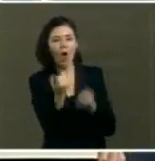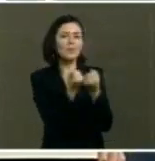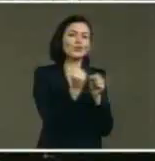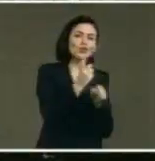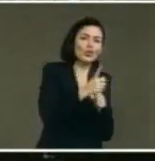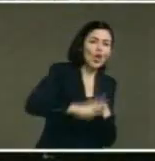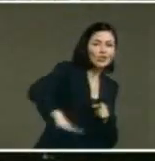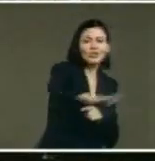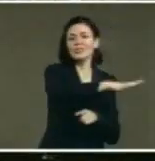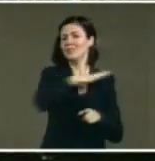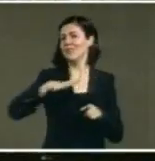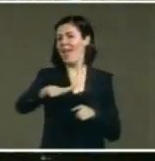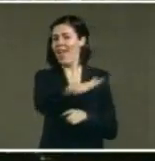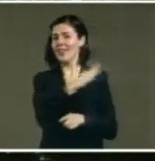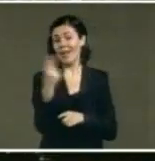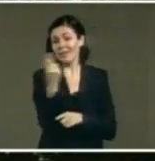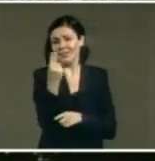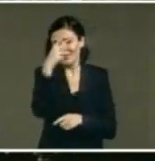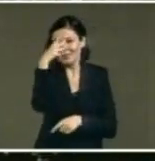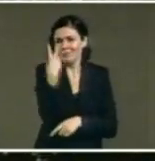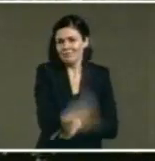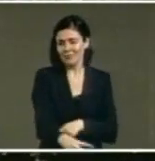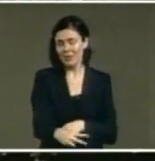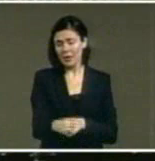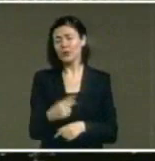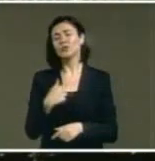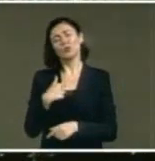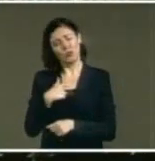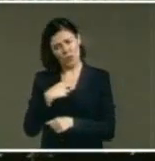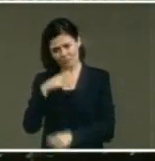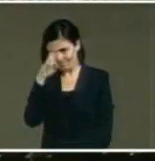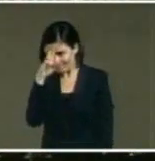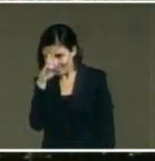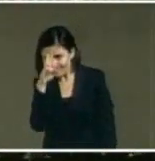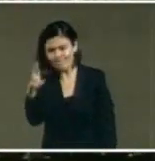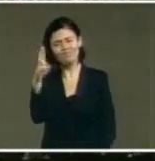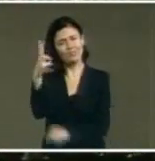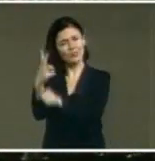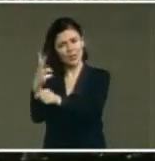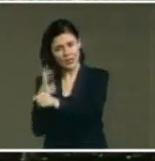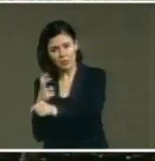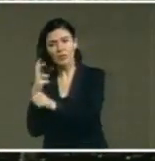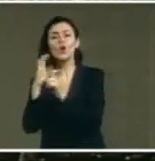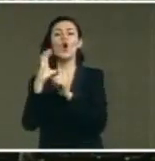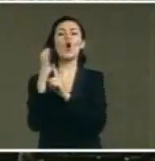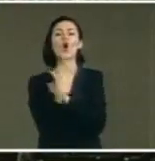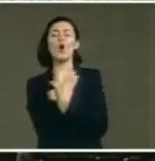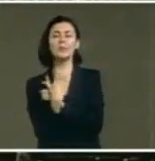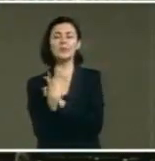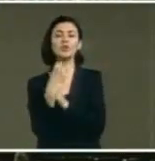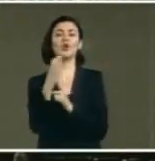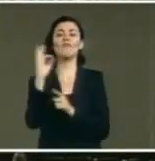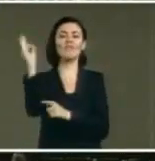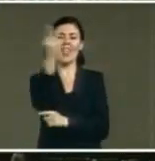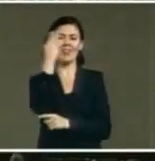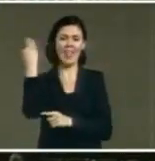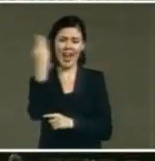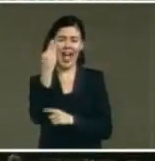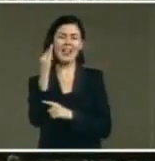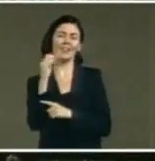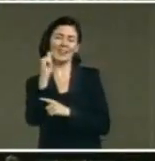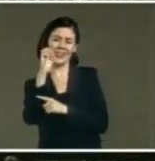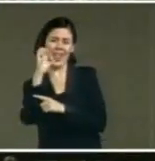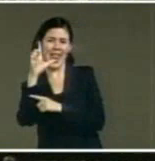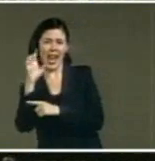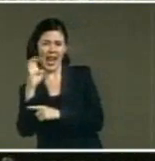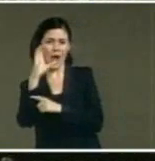país. Yo exhorto respetuosamente a la Comisión Federal de Telecomunicaciones, al Congreso, a la